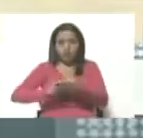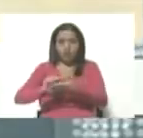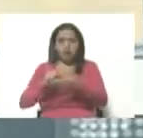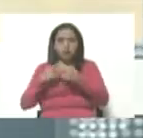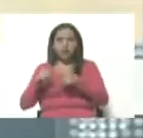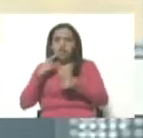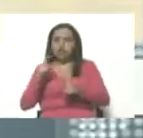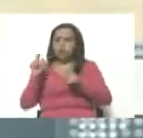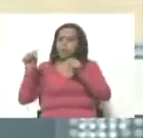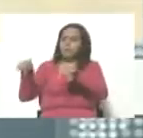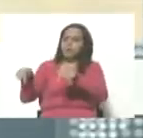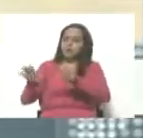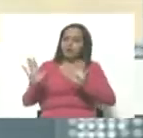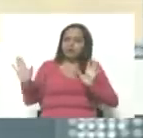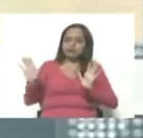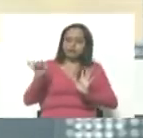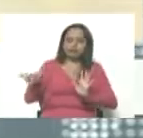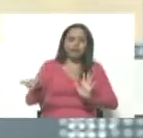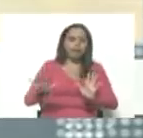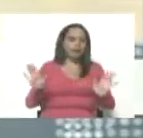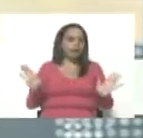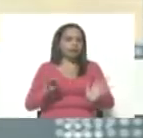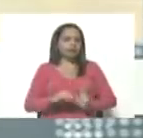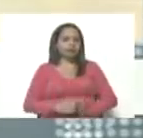les digo, pónmelo ahí.